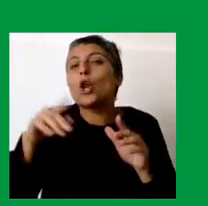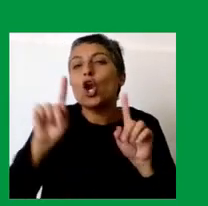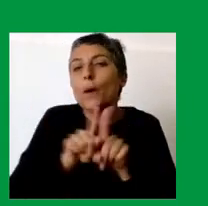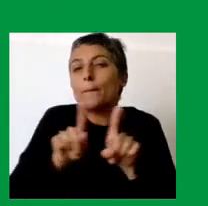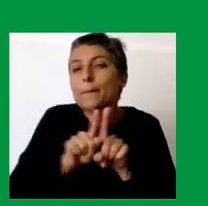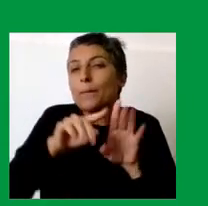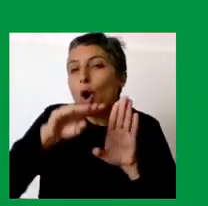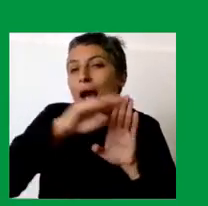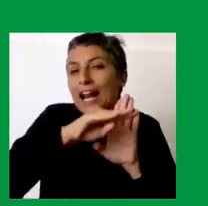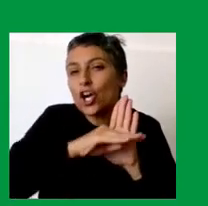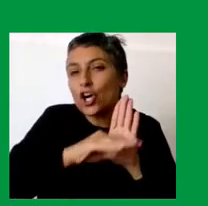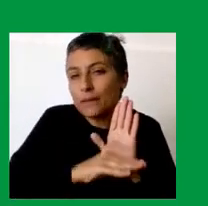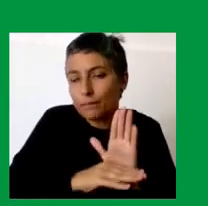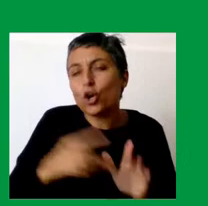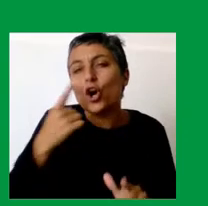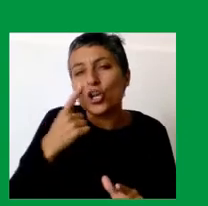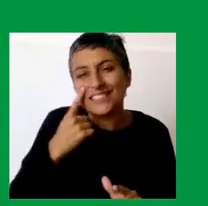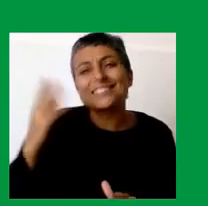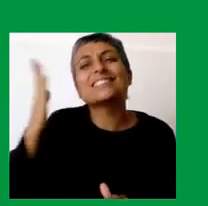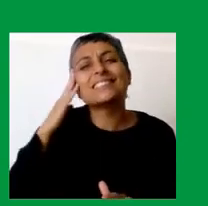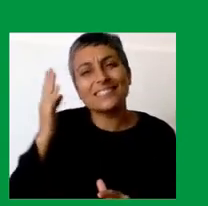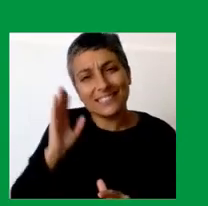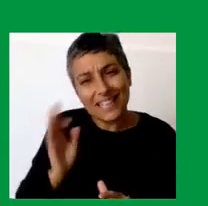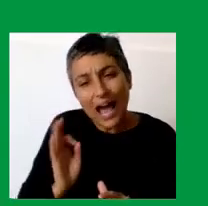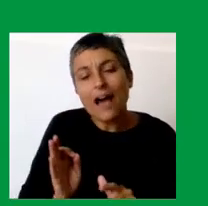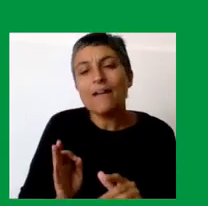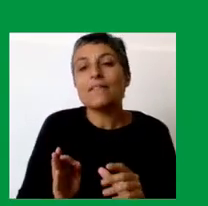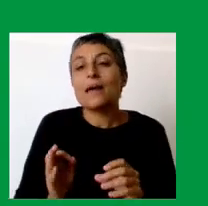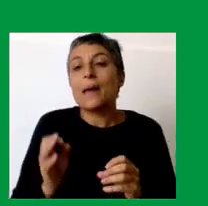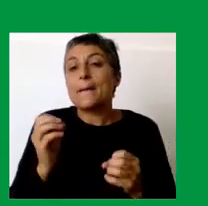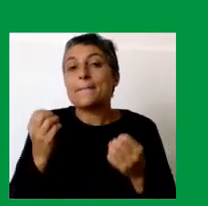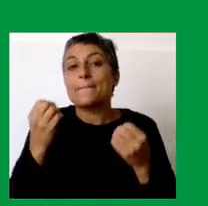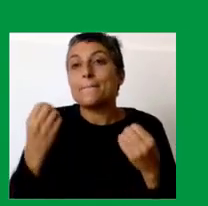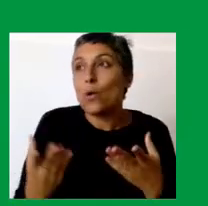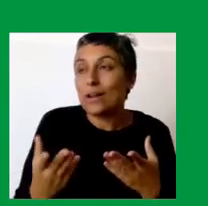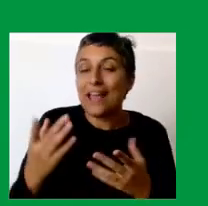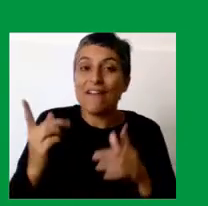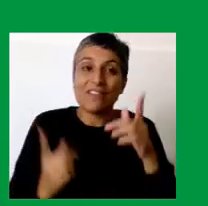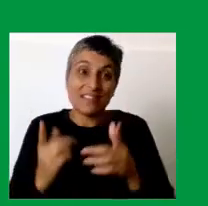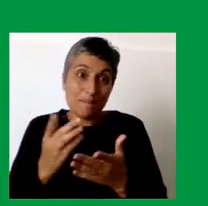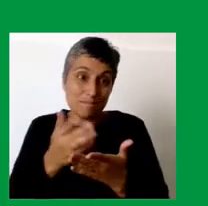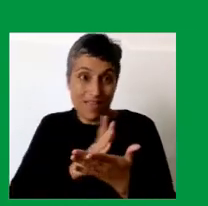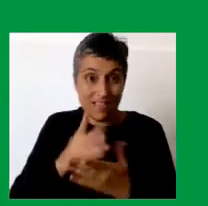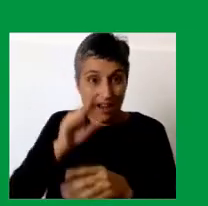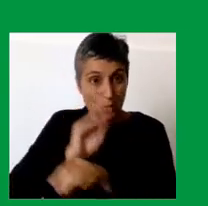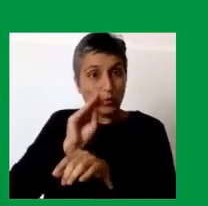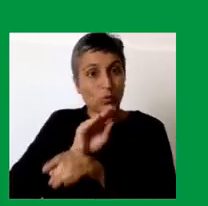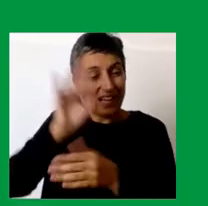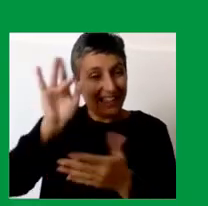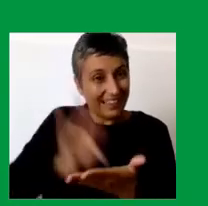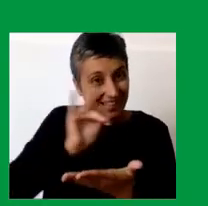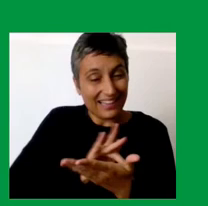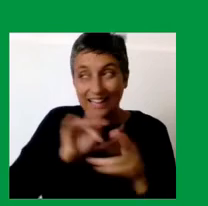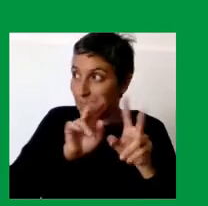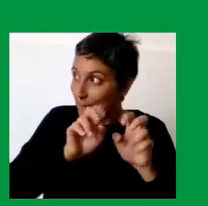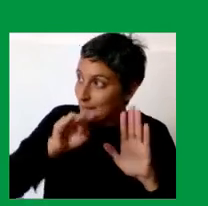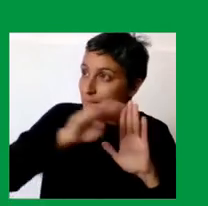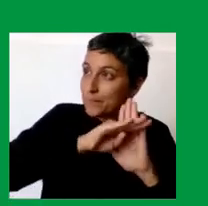¿no? Escuchamos de los algoritmos, sobre todo porque median mucho en la cultura digital, esta cultura que